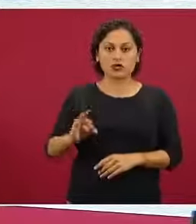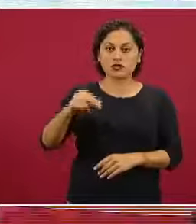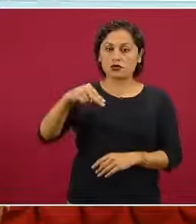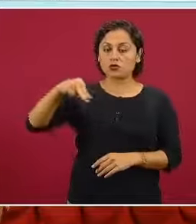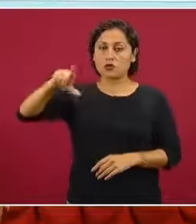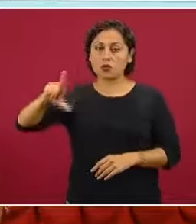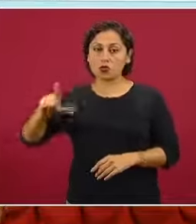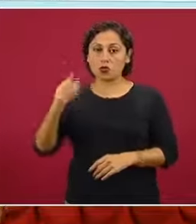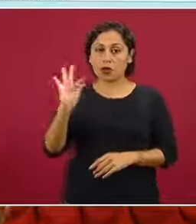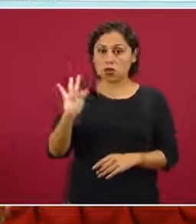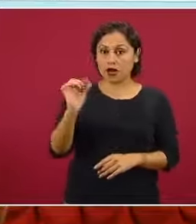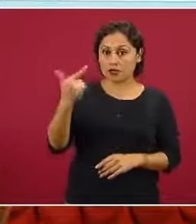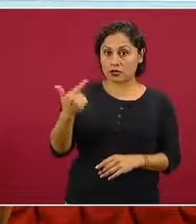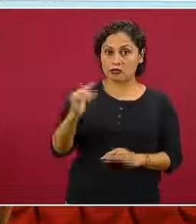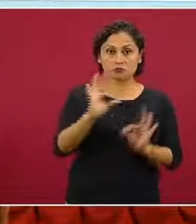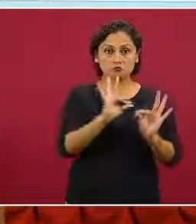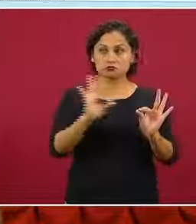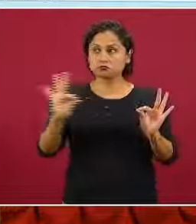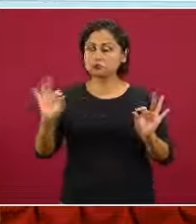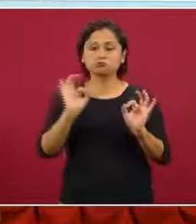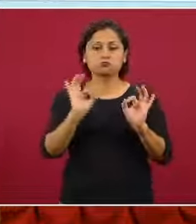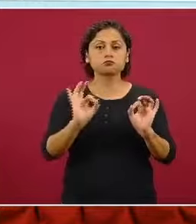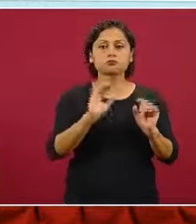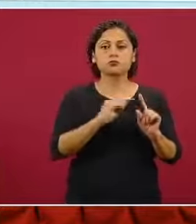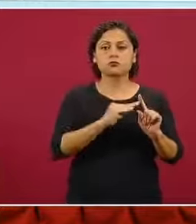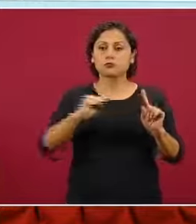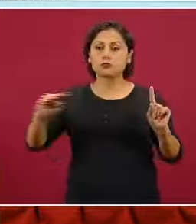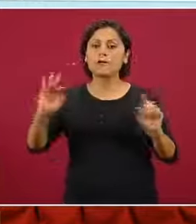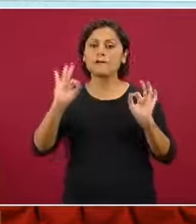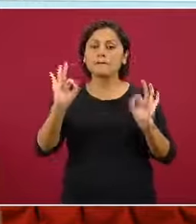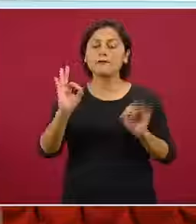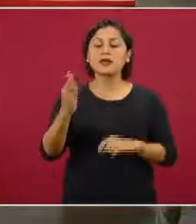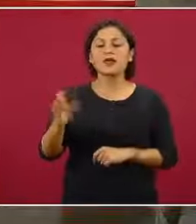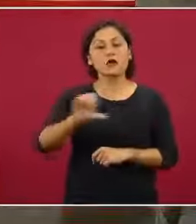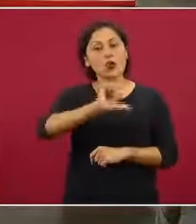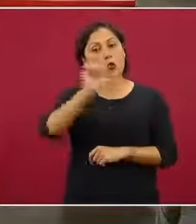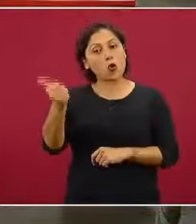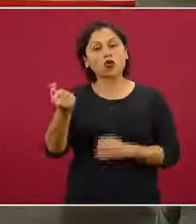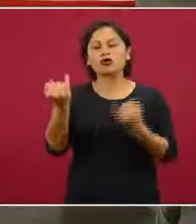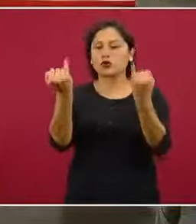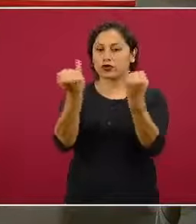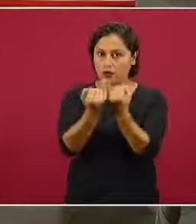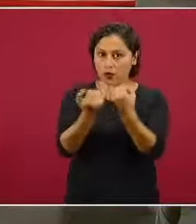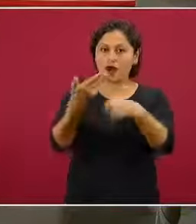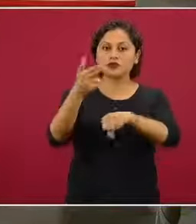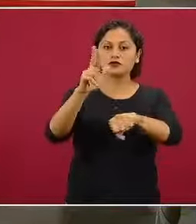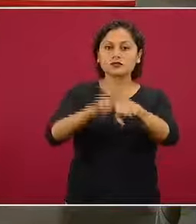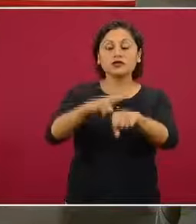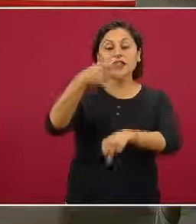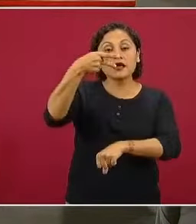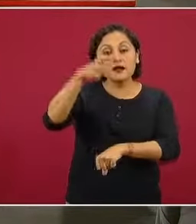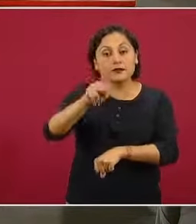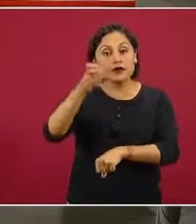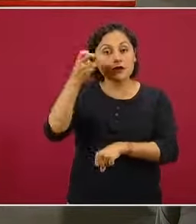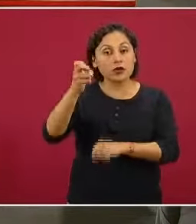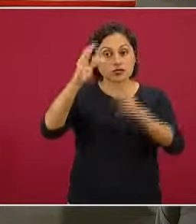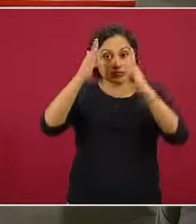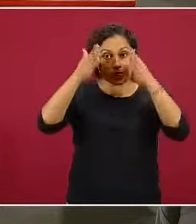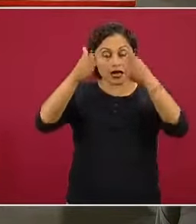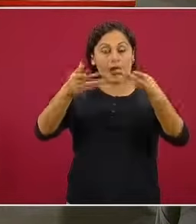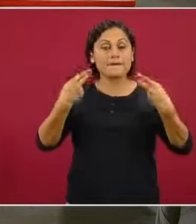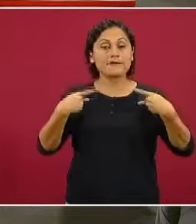47%, ninguna está por arriba del 50%. Y la última es exactamente la misma idea, pero para aquellas camas que fueron designadas para